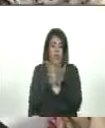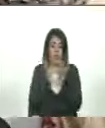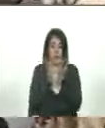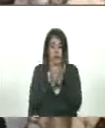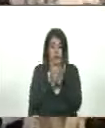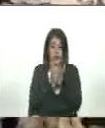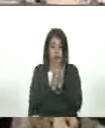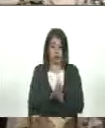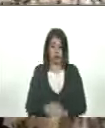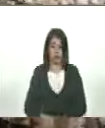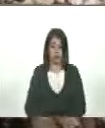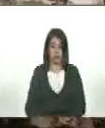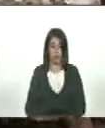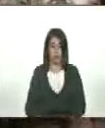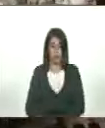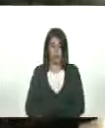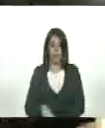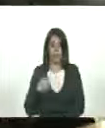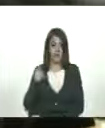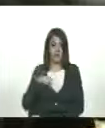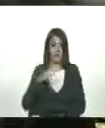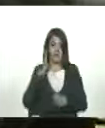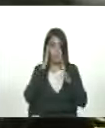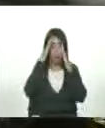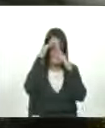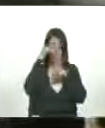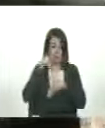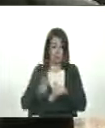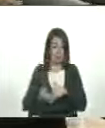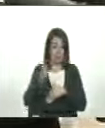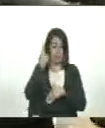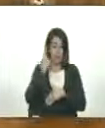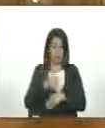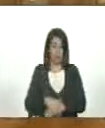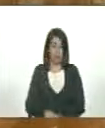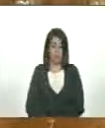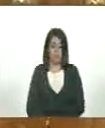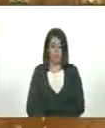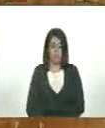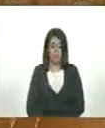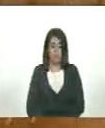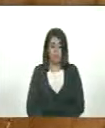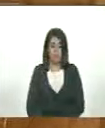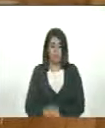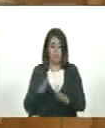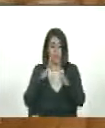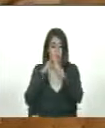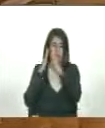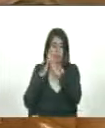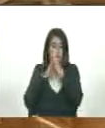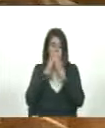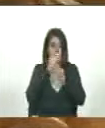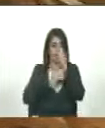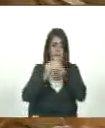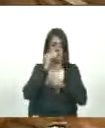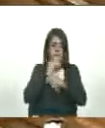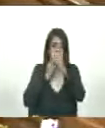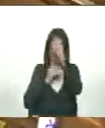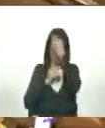escuelas, que tenga atención priorizada a la vivienda, a la